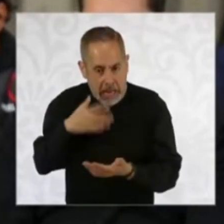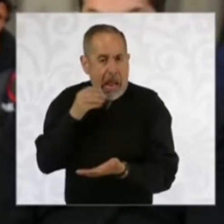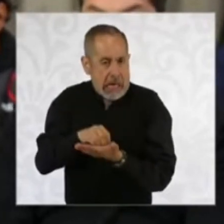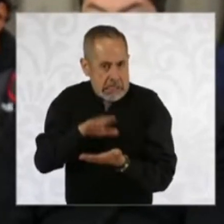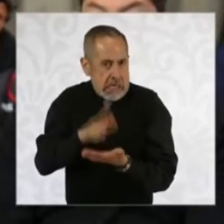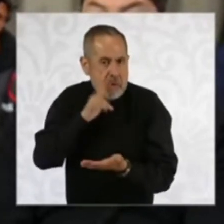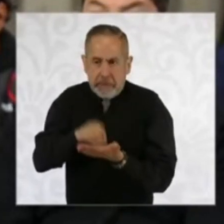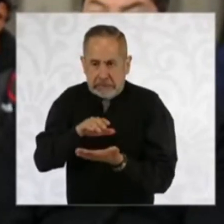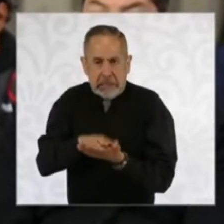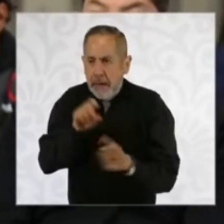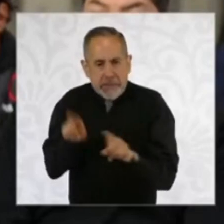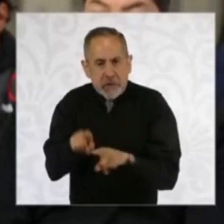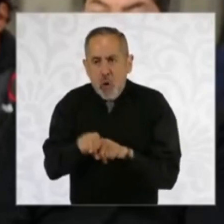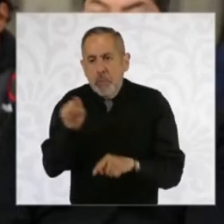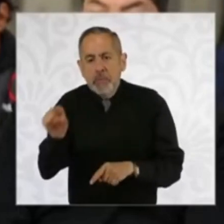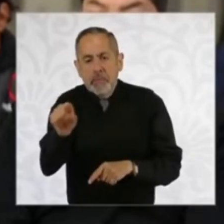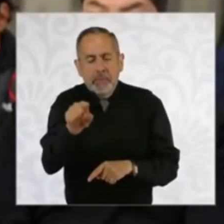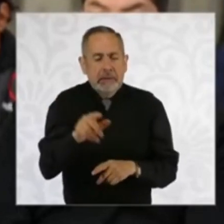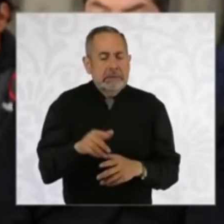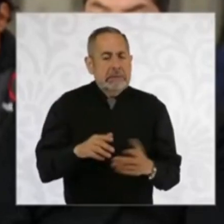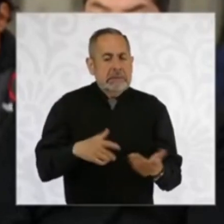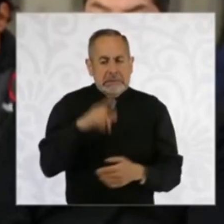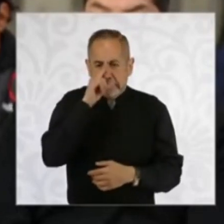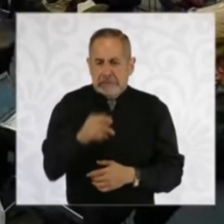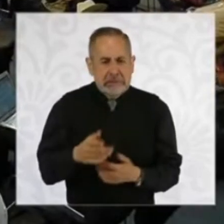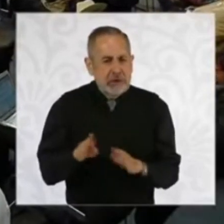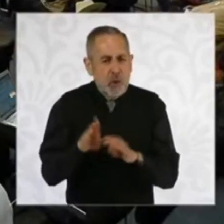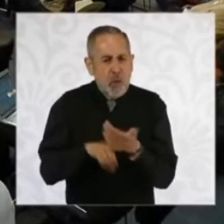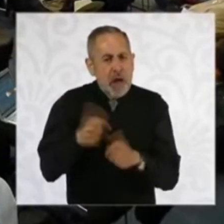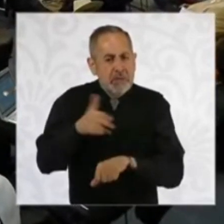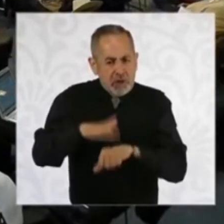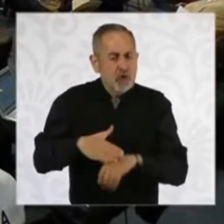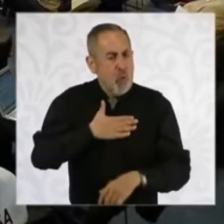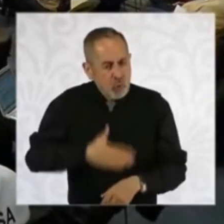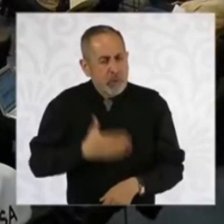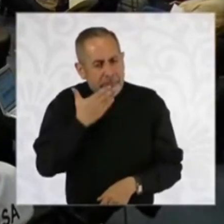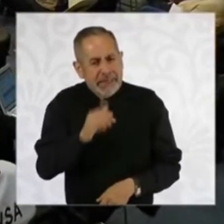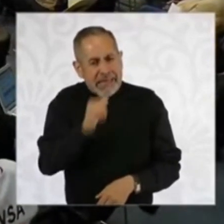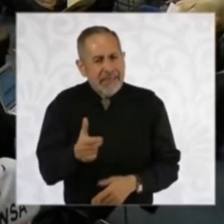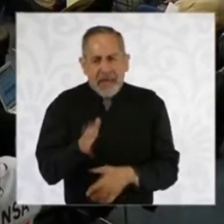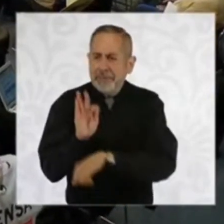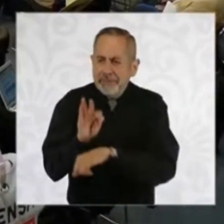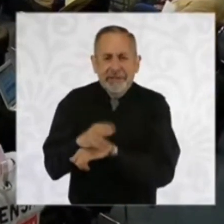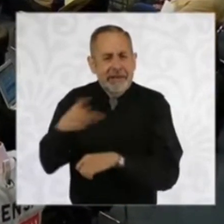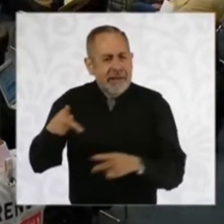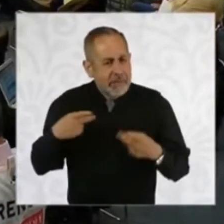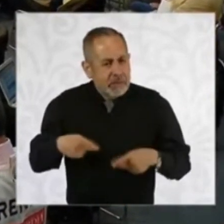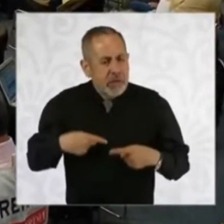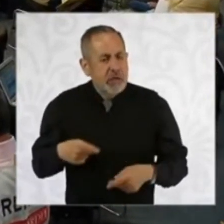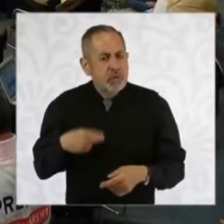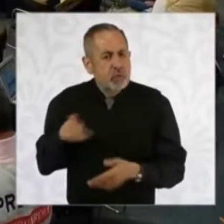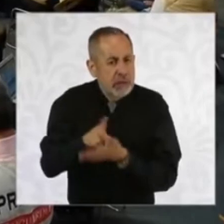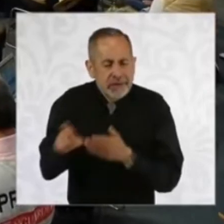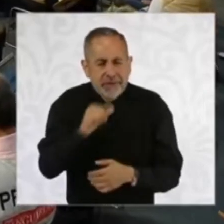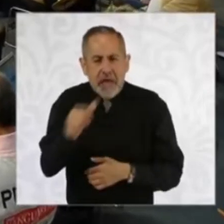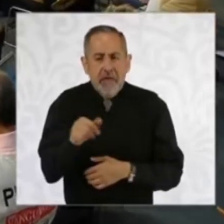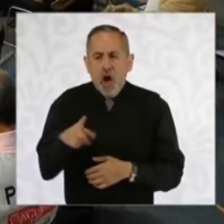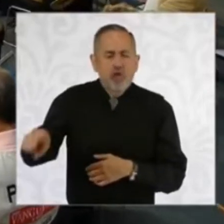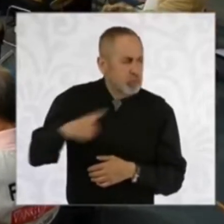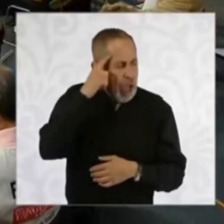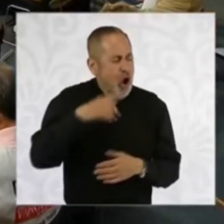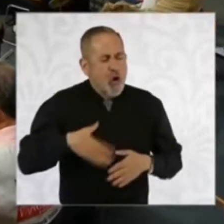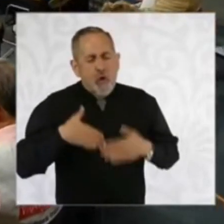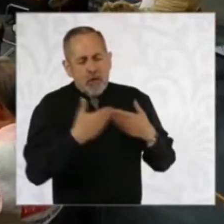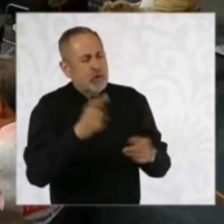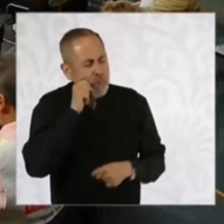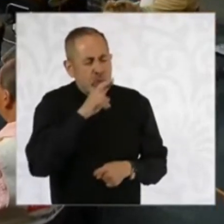ha pasado esto, revela una profunda falla en la administración de justicia y en la protección de los derechos de los ciudadanos, que confiando en el sistema